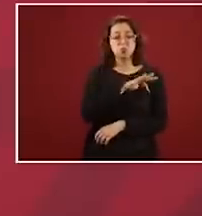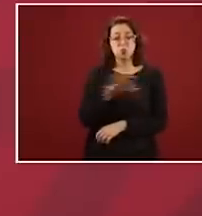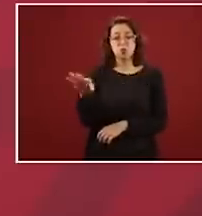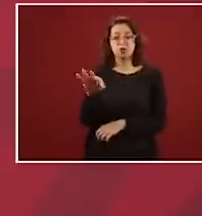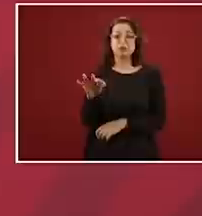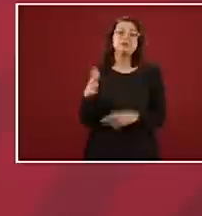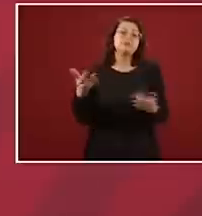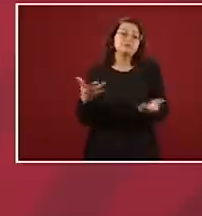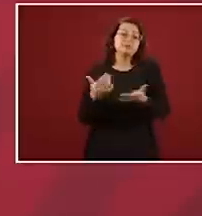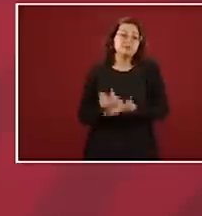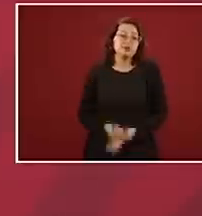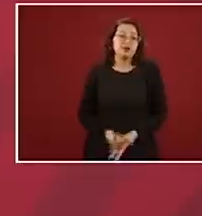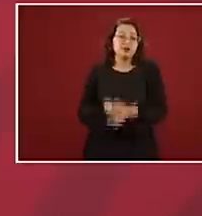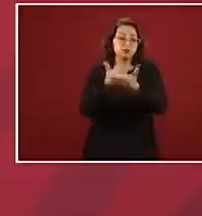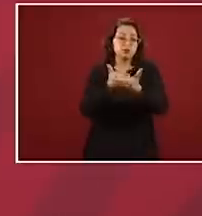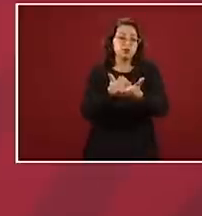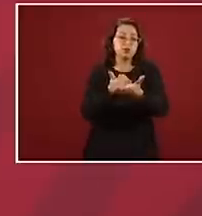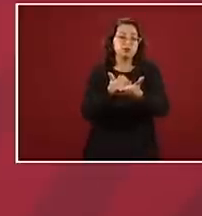ayudan,